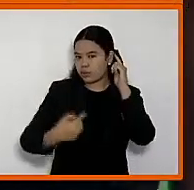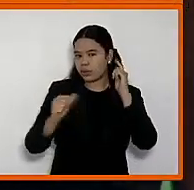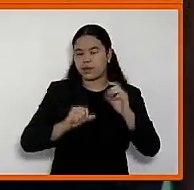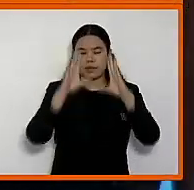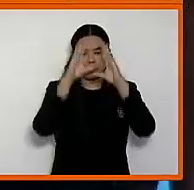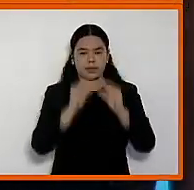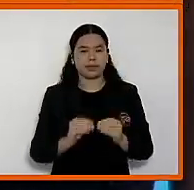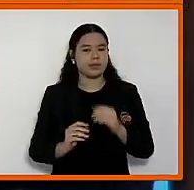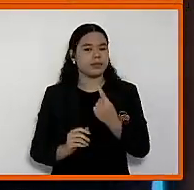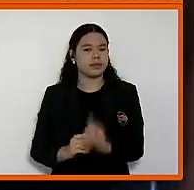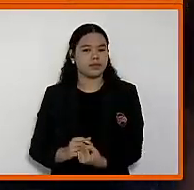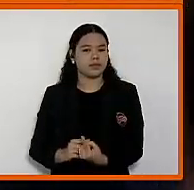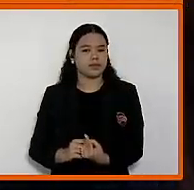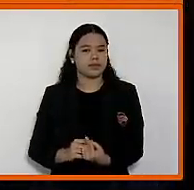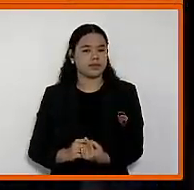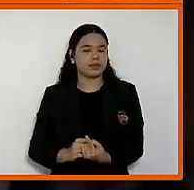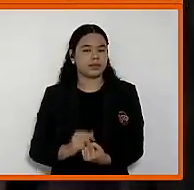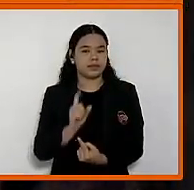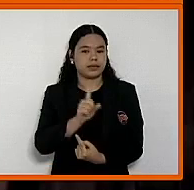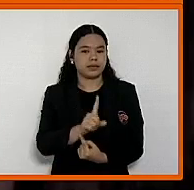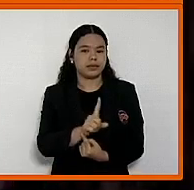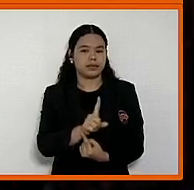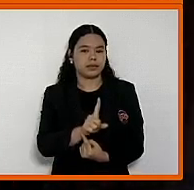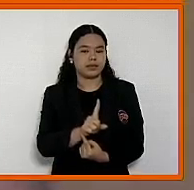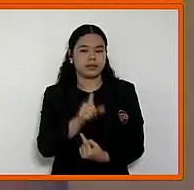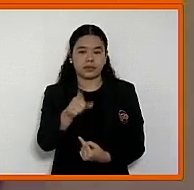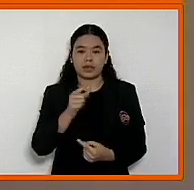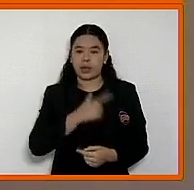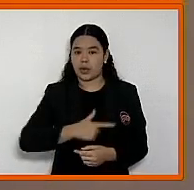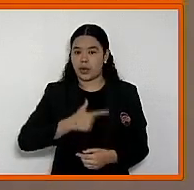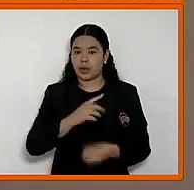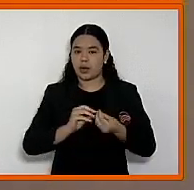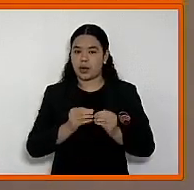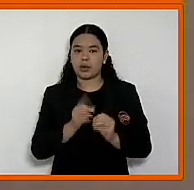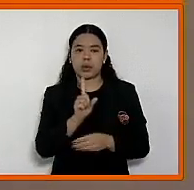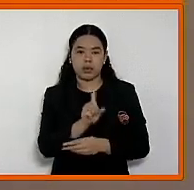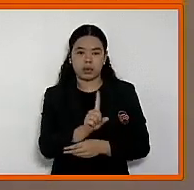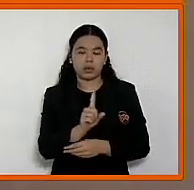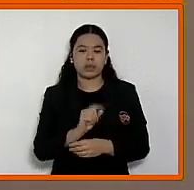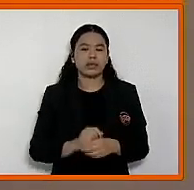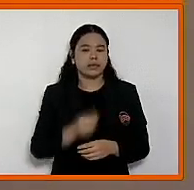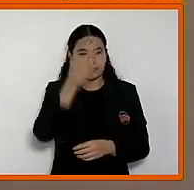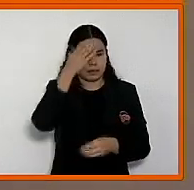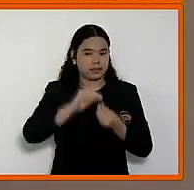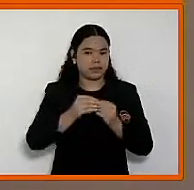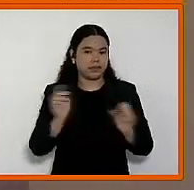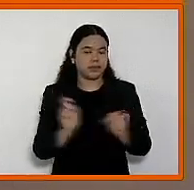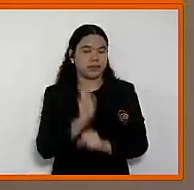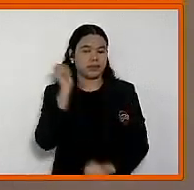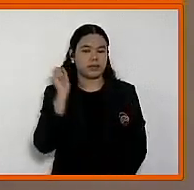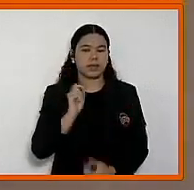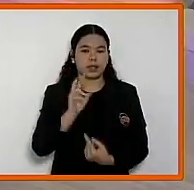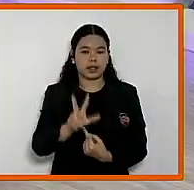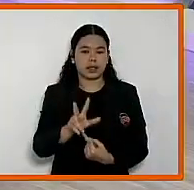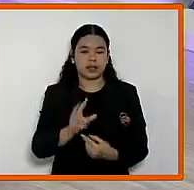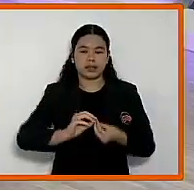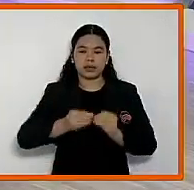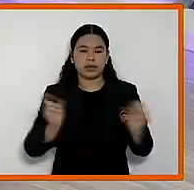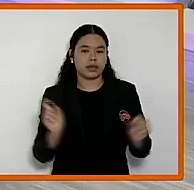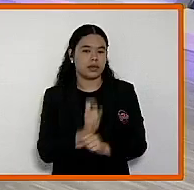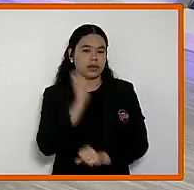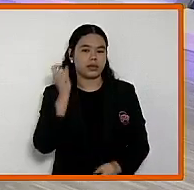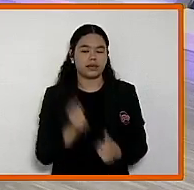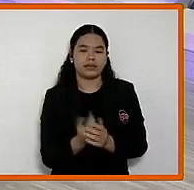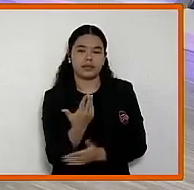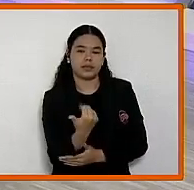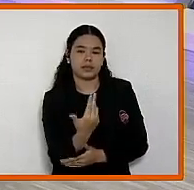es... Este es el 1. Si sos jugador para la línea del 1, suerte. El segundo dígito es el 3. Número favorecido 13